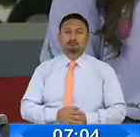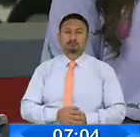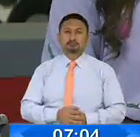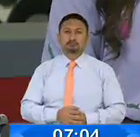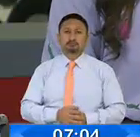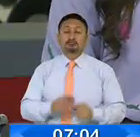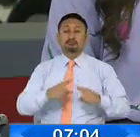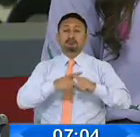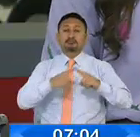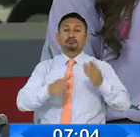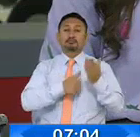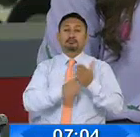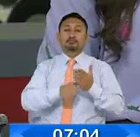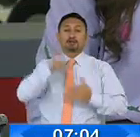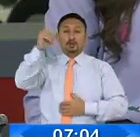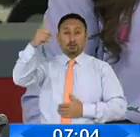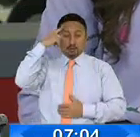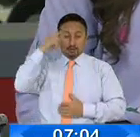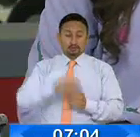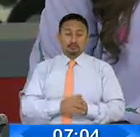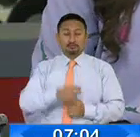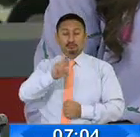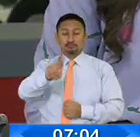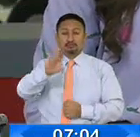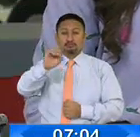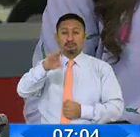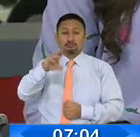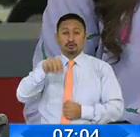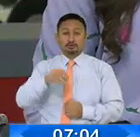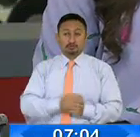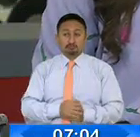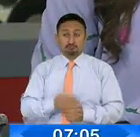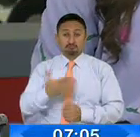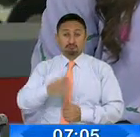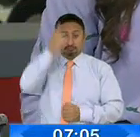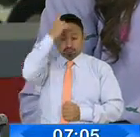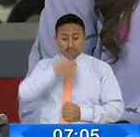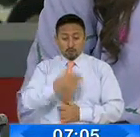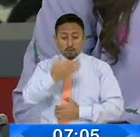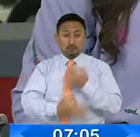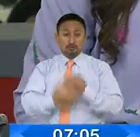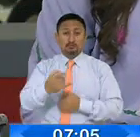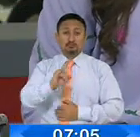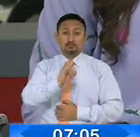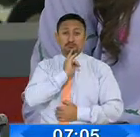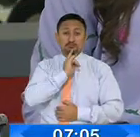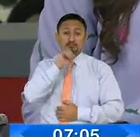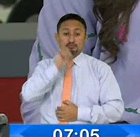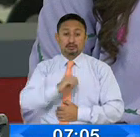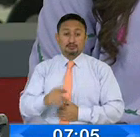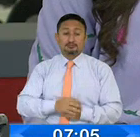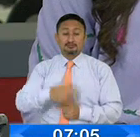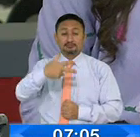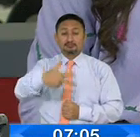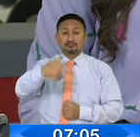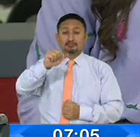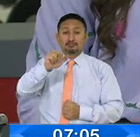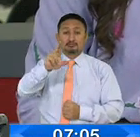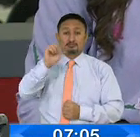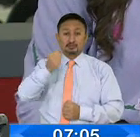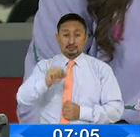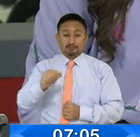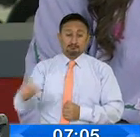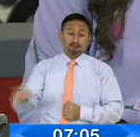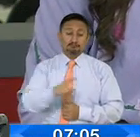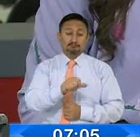la exministra de Gobierno, María Paula Romo, mostró su satisfacción por la decisión de la justicia de Estados Unidos de procesar a Jorge Chérrez y emitir orden